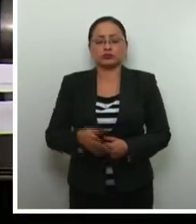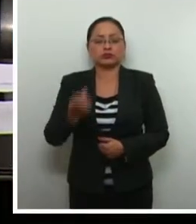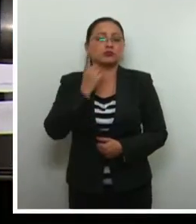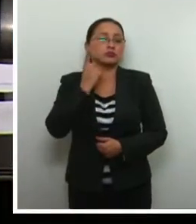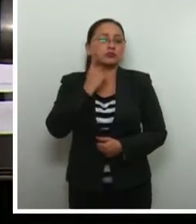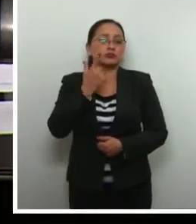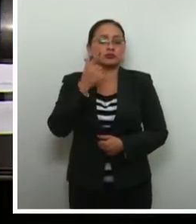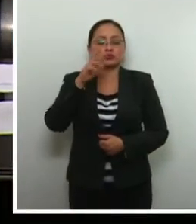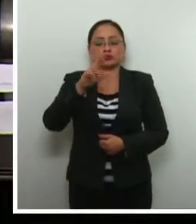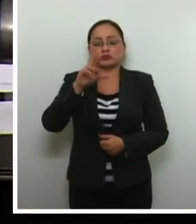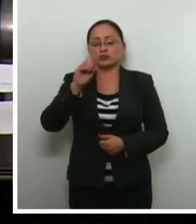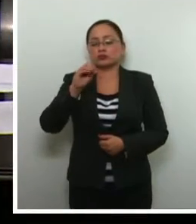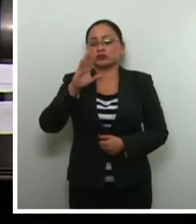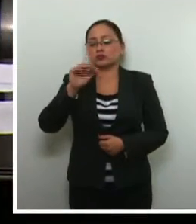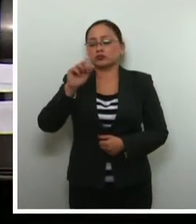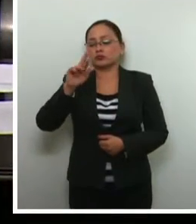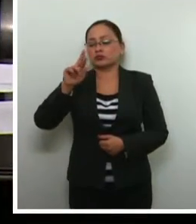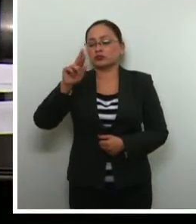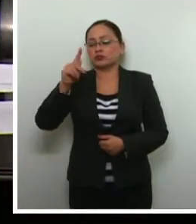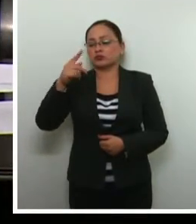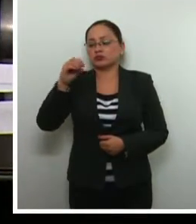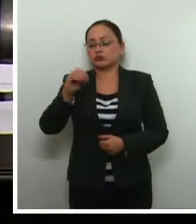Gil.